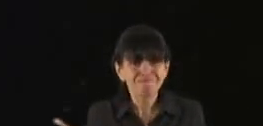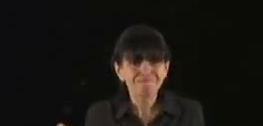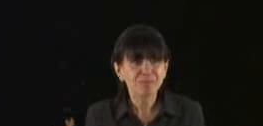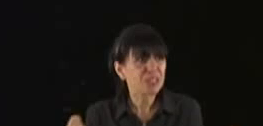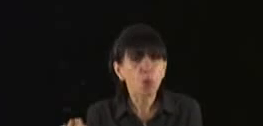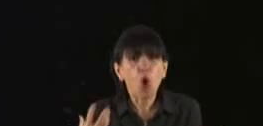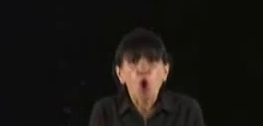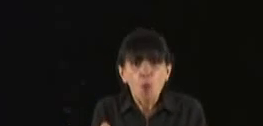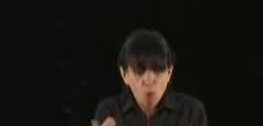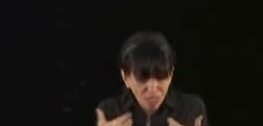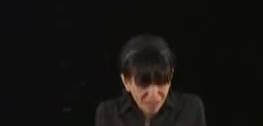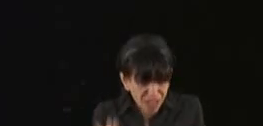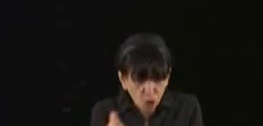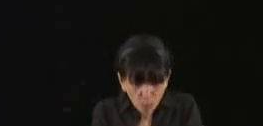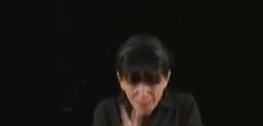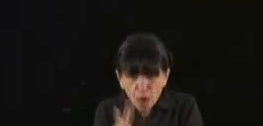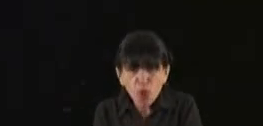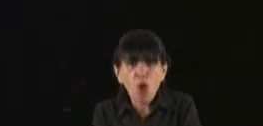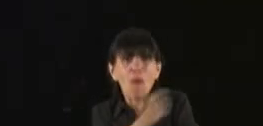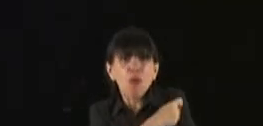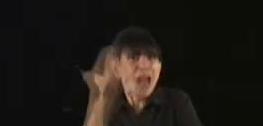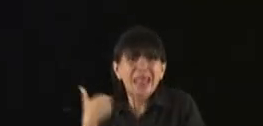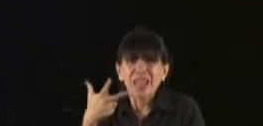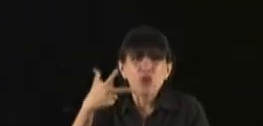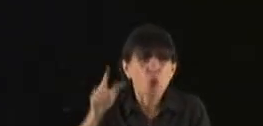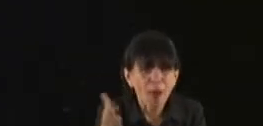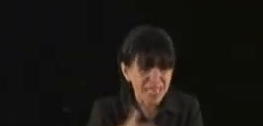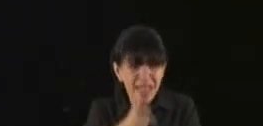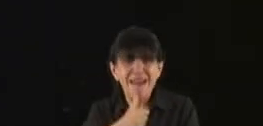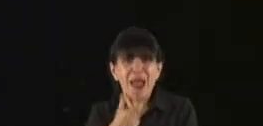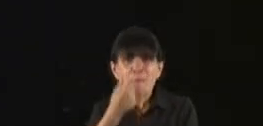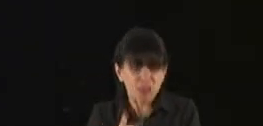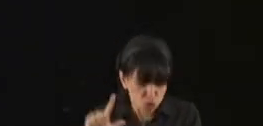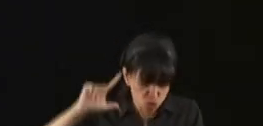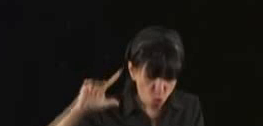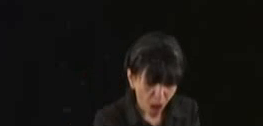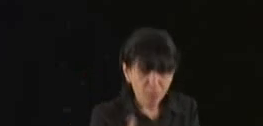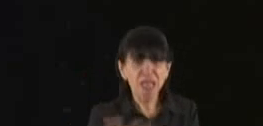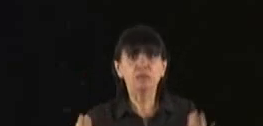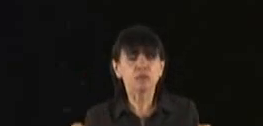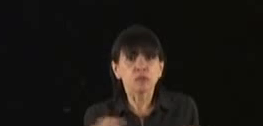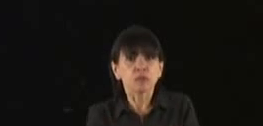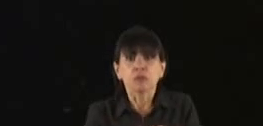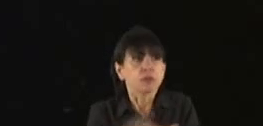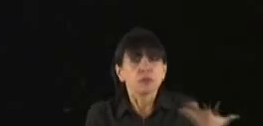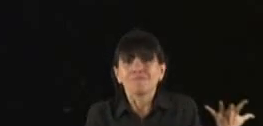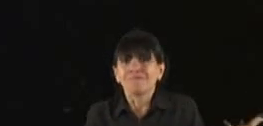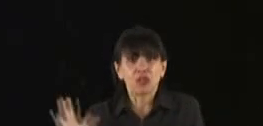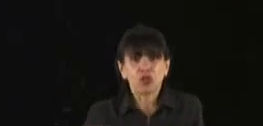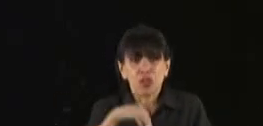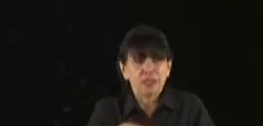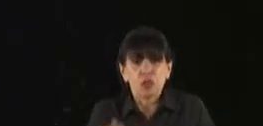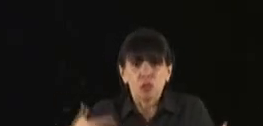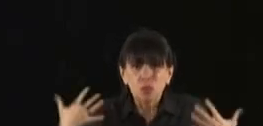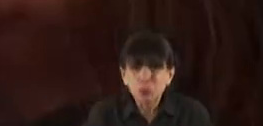indefensión, porque no teníamos vacuna, remedio, antibiótico, no teníamos nada como para poder enfrentar esa crisis.